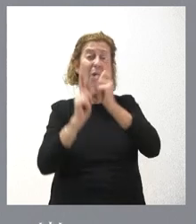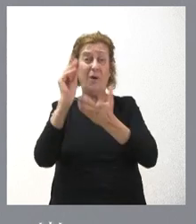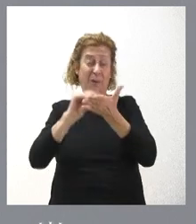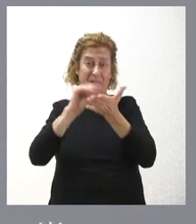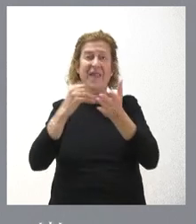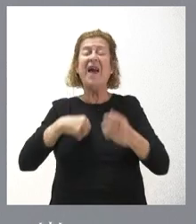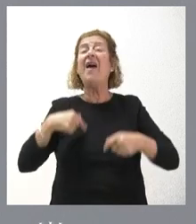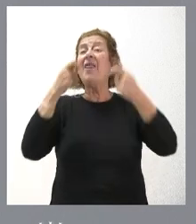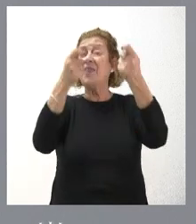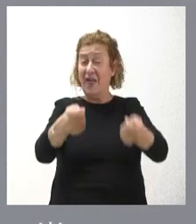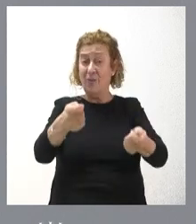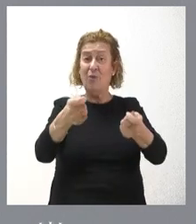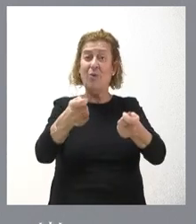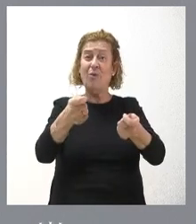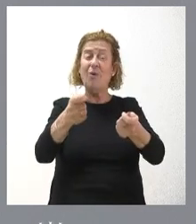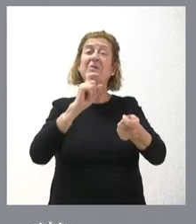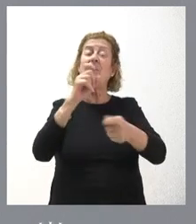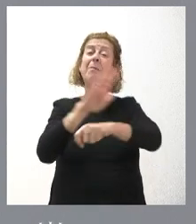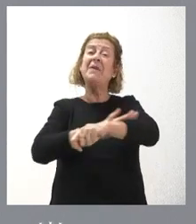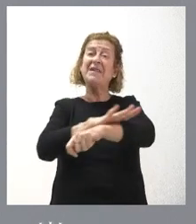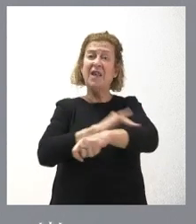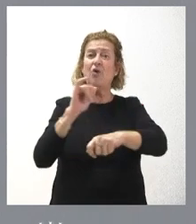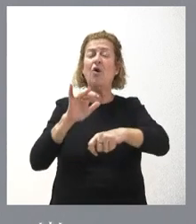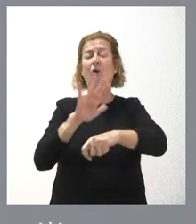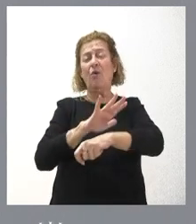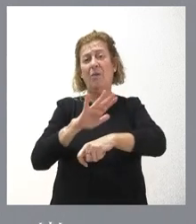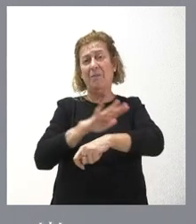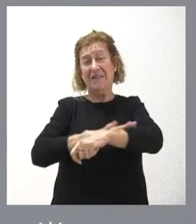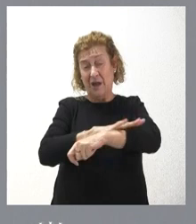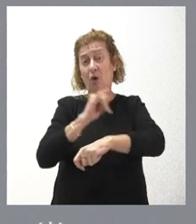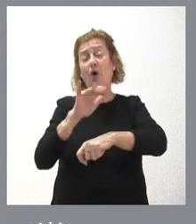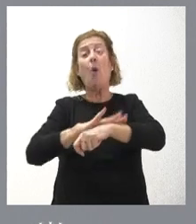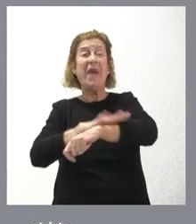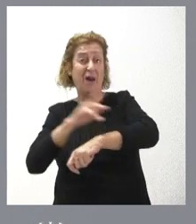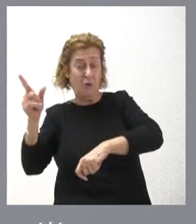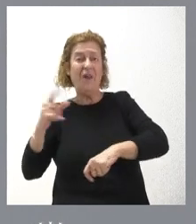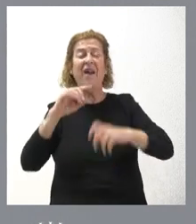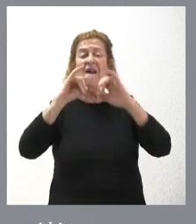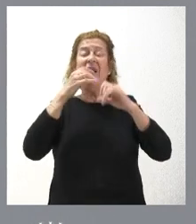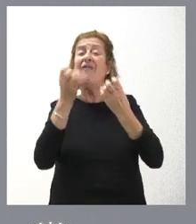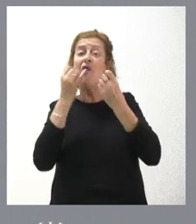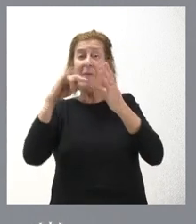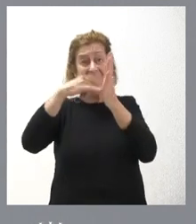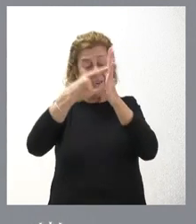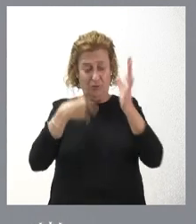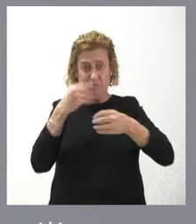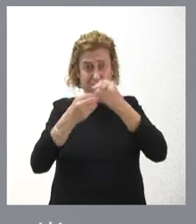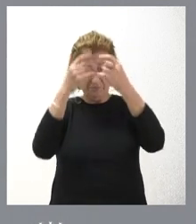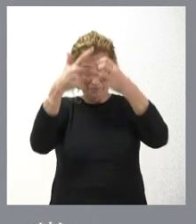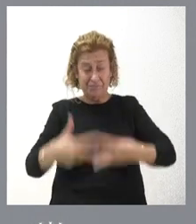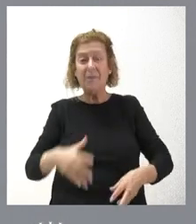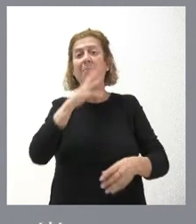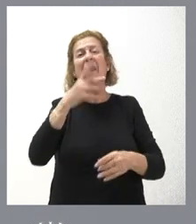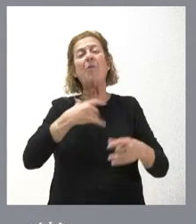dado traslado al ministerio y al gobierno del informe técnico que hemos elaborado para poder